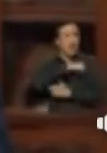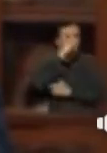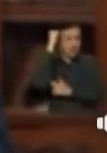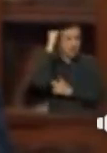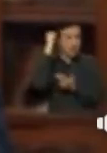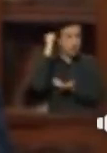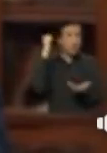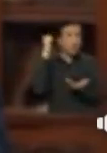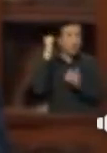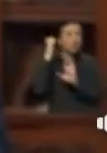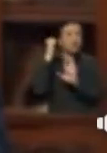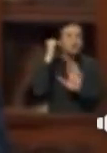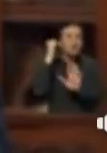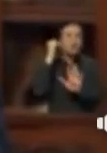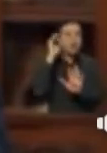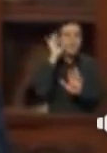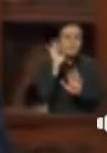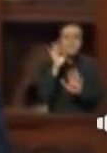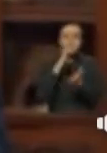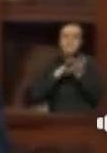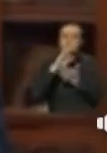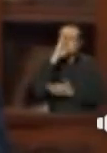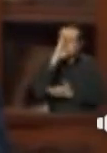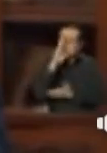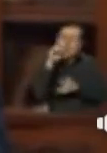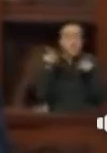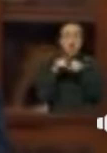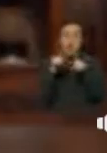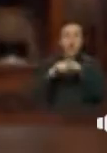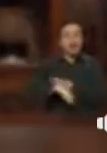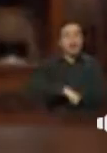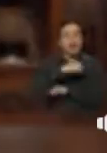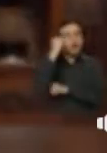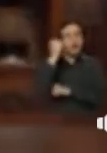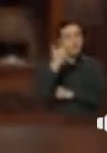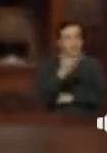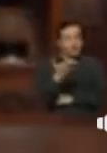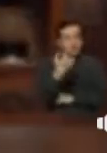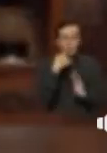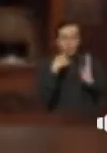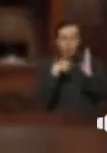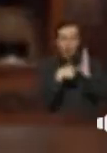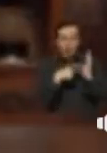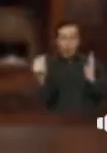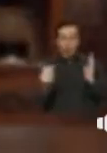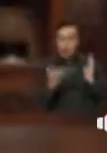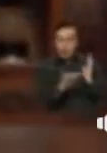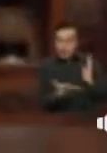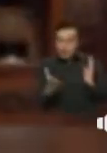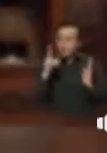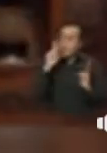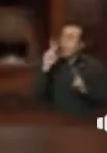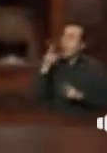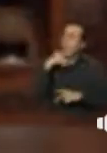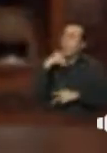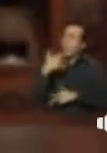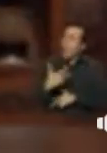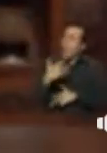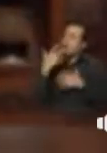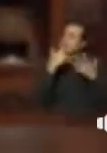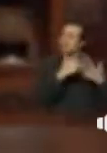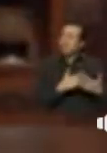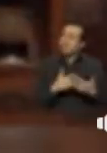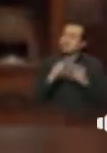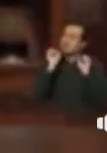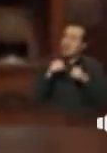Héroe es el que hace lo correcto en el momento en que le corresponde actuar. Demos ejemplo a las generaciones que vendrán de cómo unidos se alcanzan